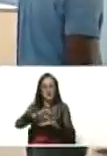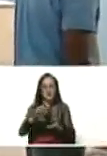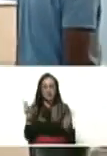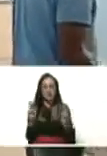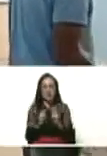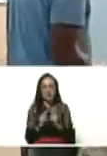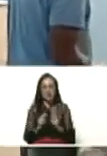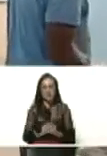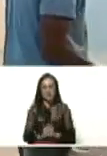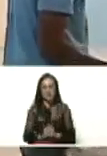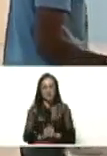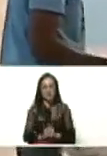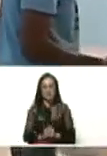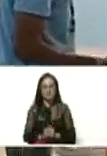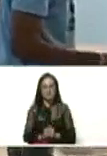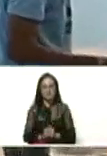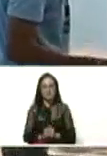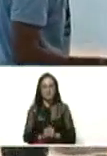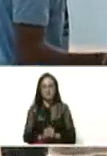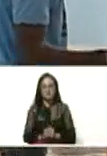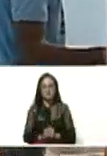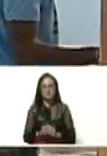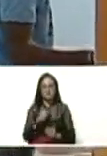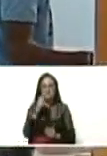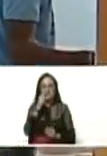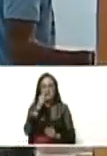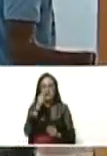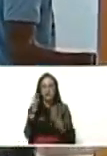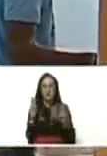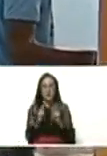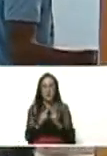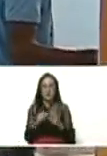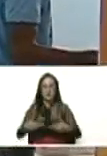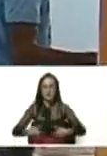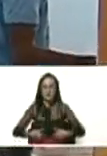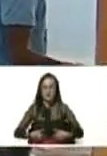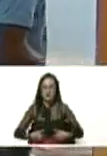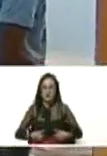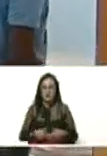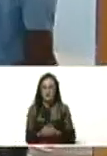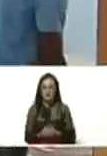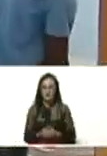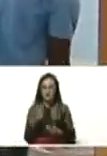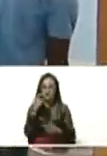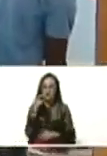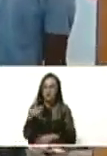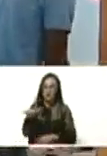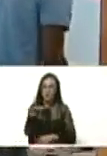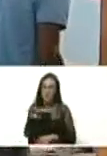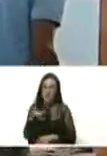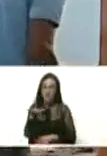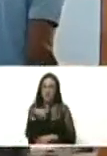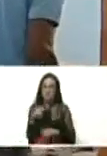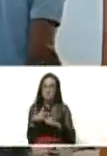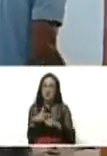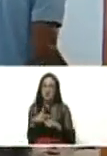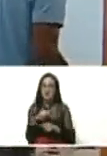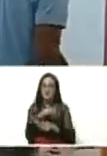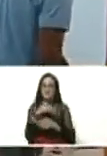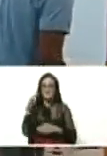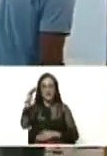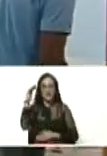encuentro de saberes, del encuentro del esfuerzo del poder popular y el poder militar